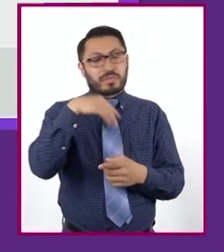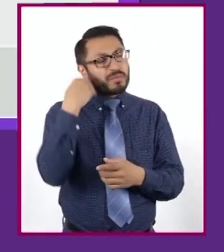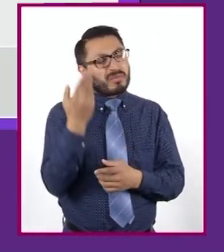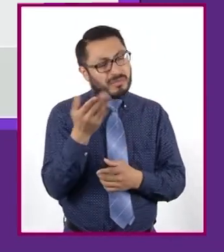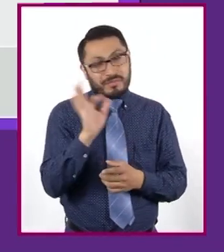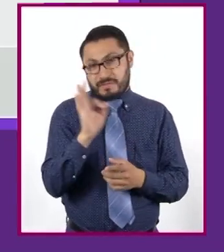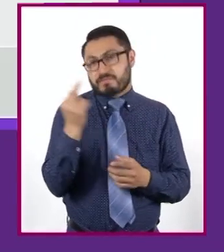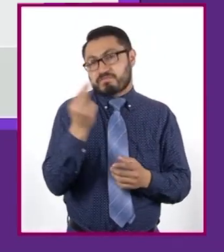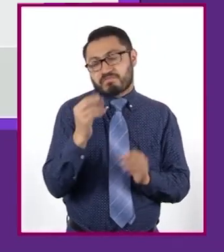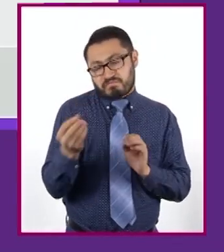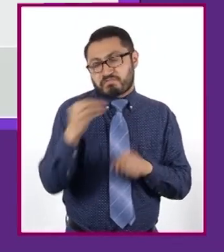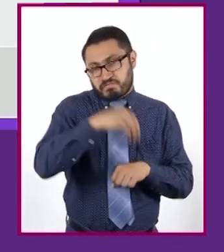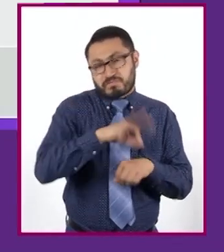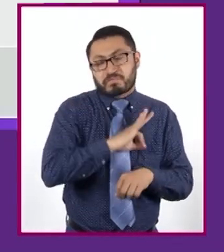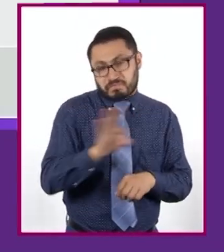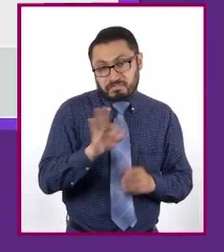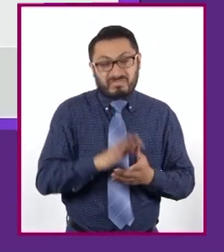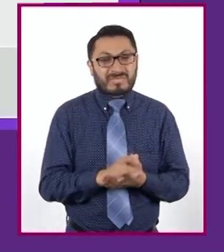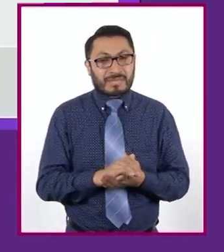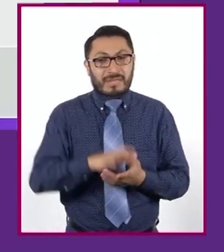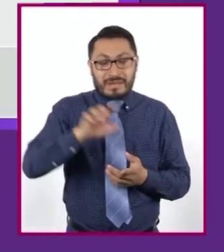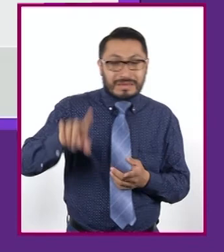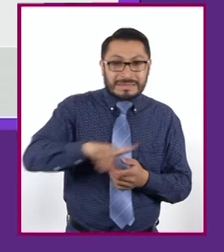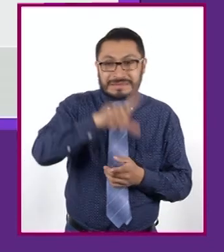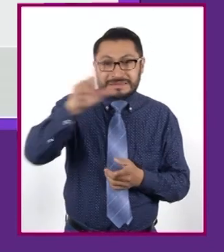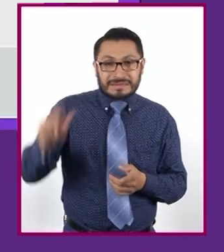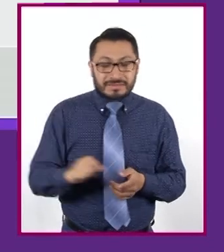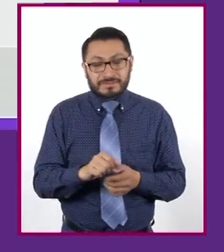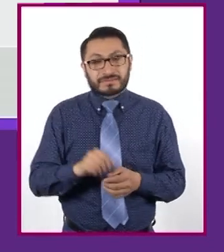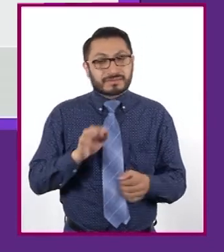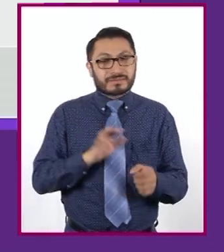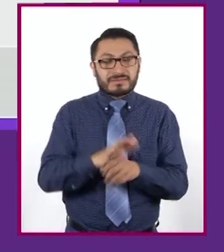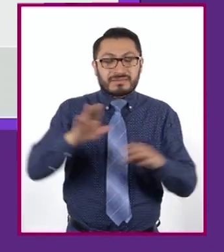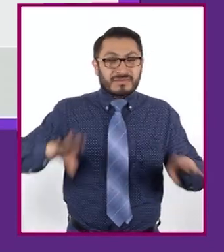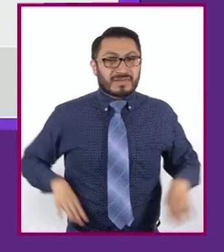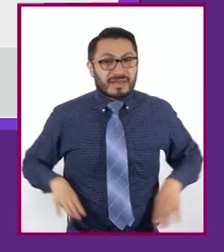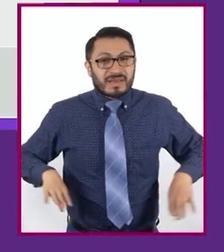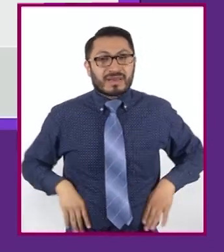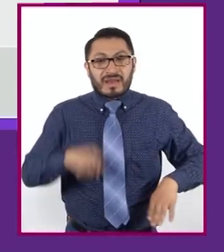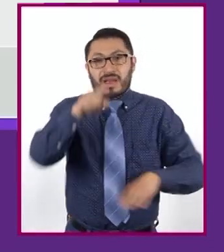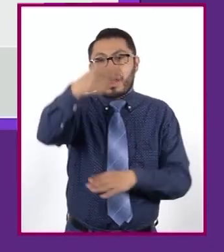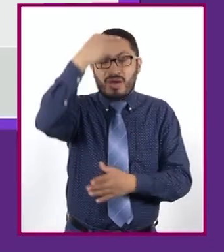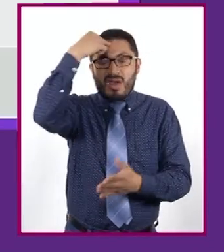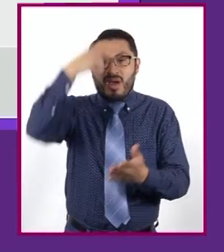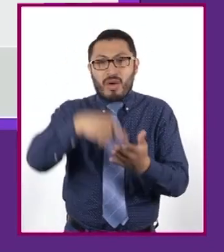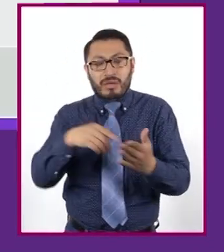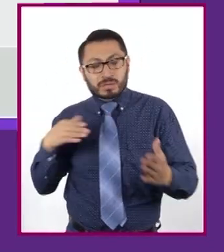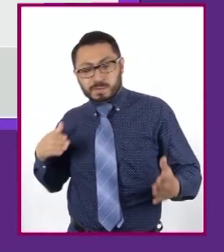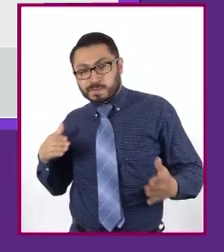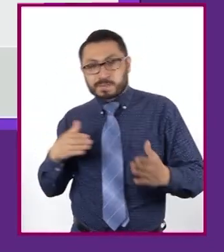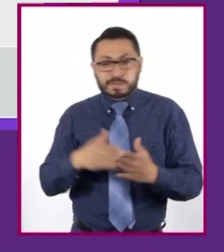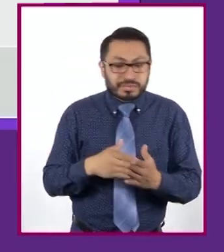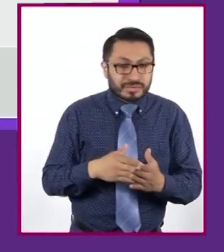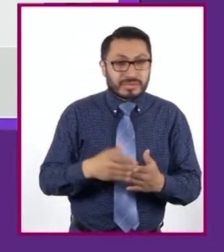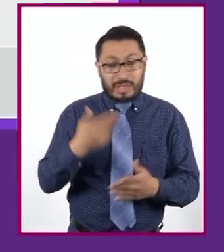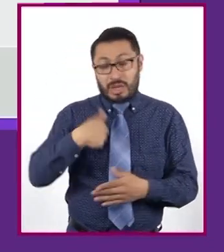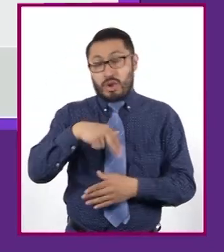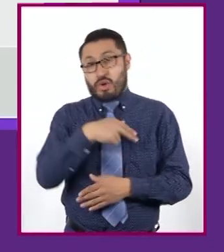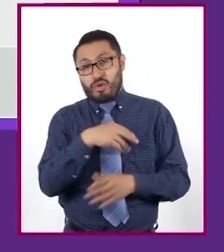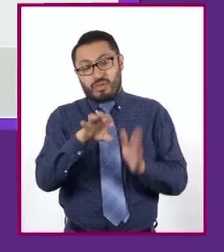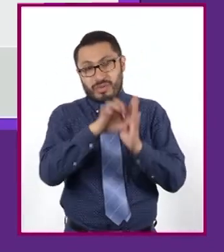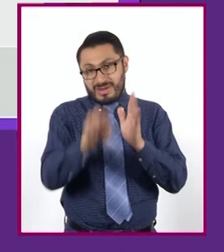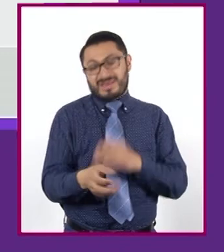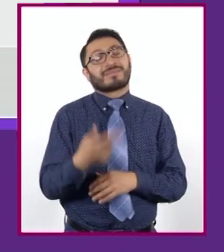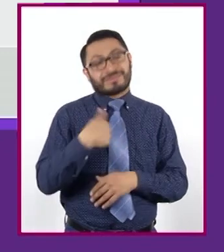necesario. Después, retoman los aspectos que consideran que obstaculizan su desarrollo integral. Nosotros tomamos nuestro